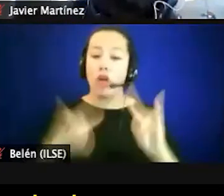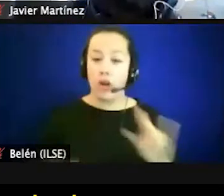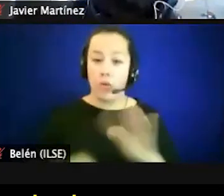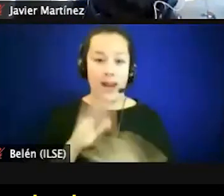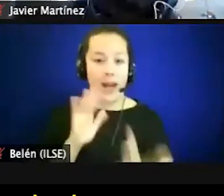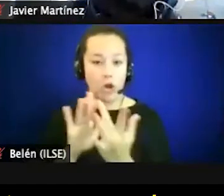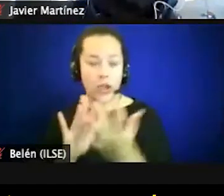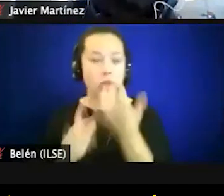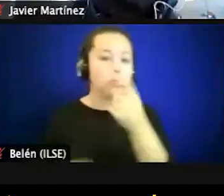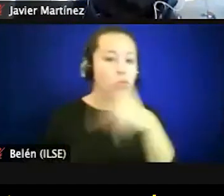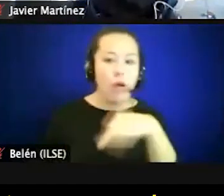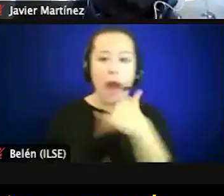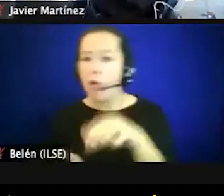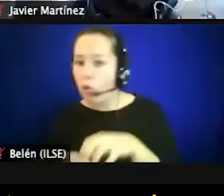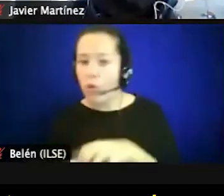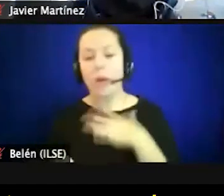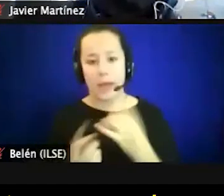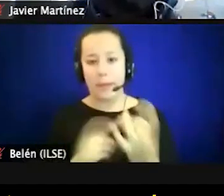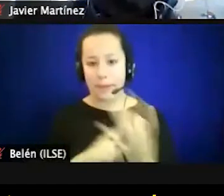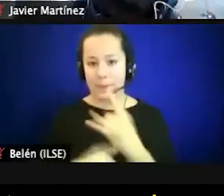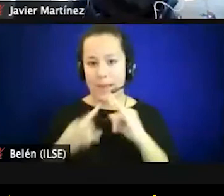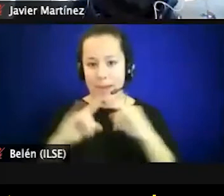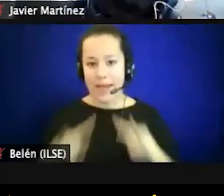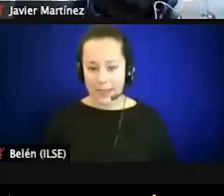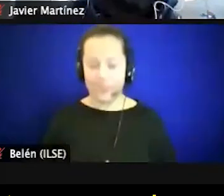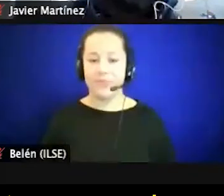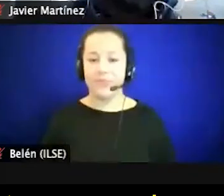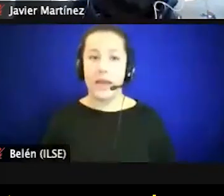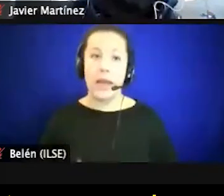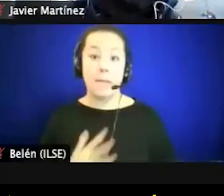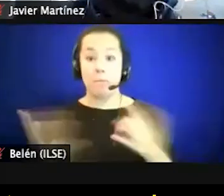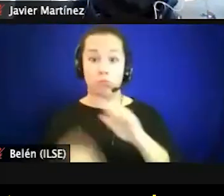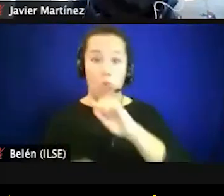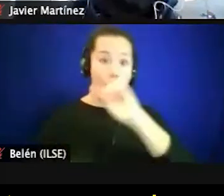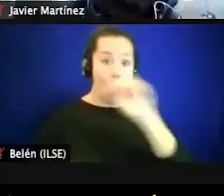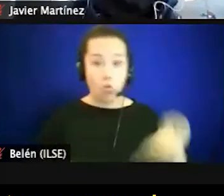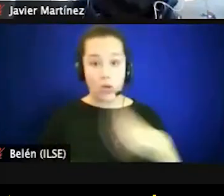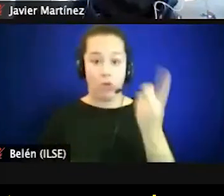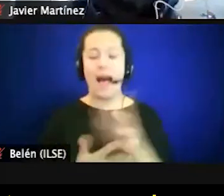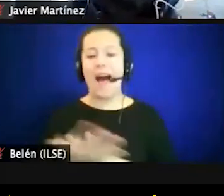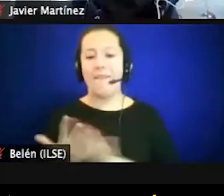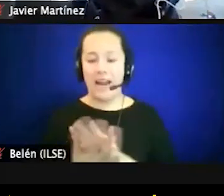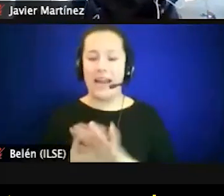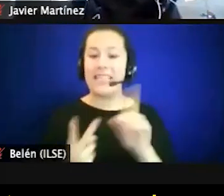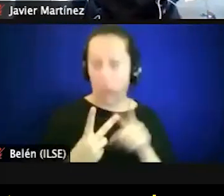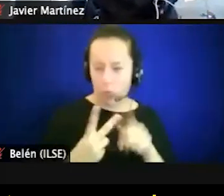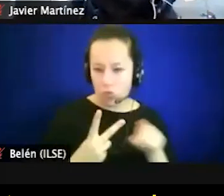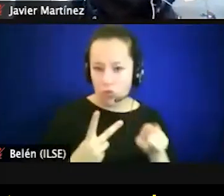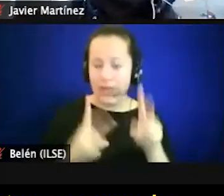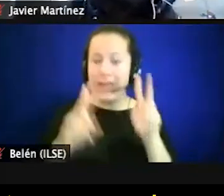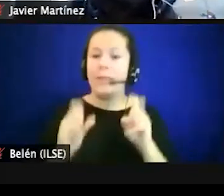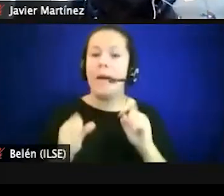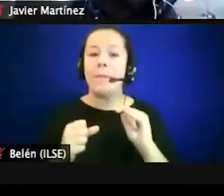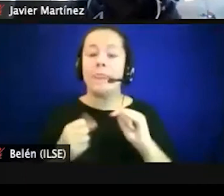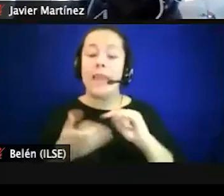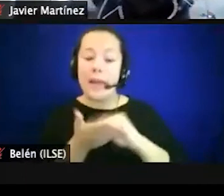Y en esta aproximadamente una hora vamos a hablar de este segundo bloque, es decir, de empresas o proyectos que diseñan